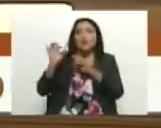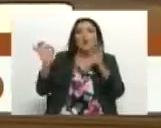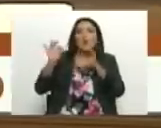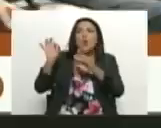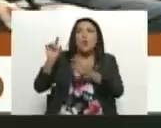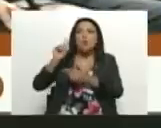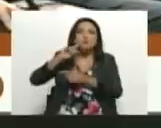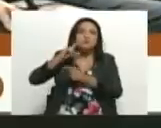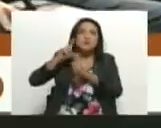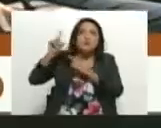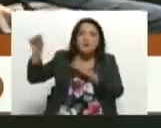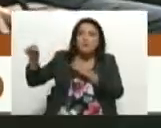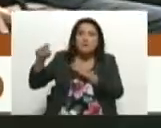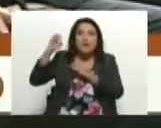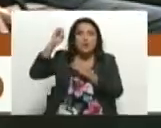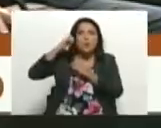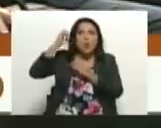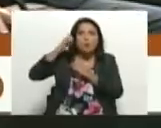desgastada Europa,